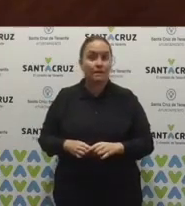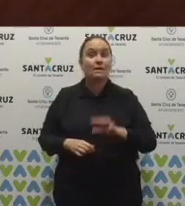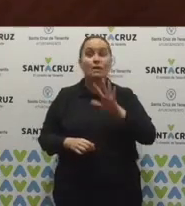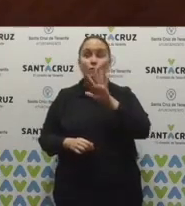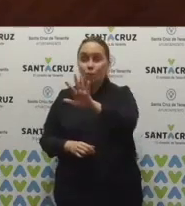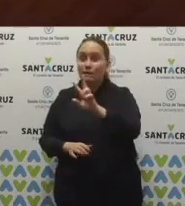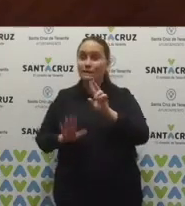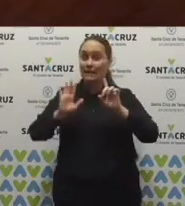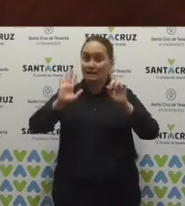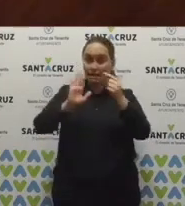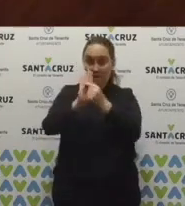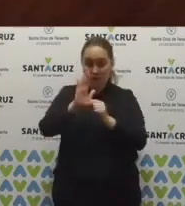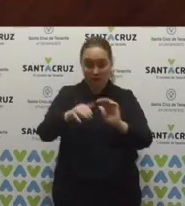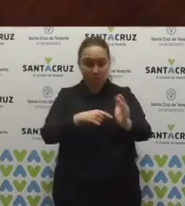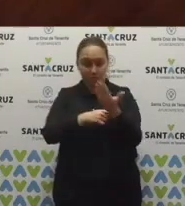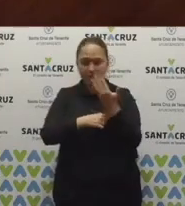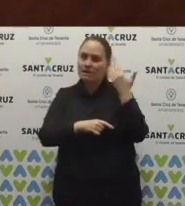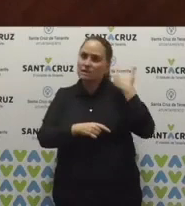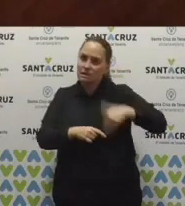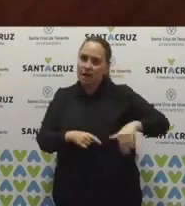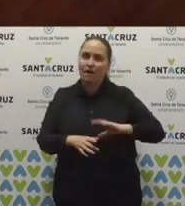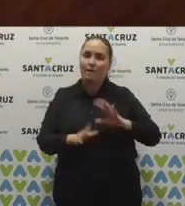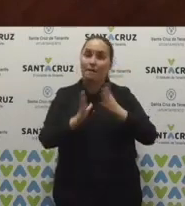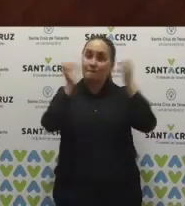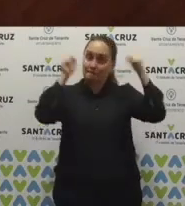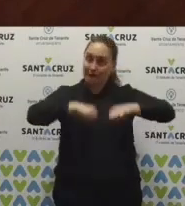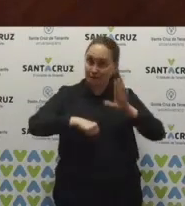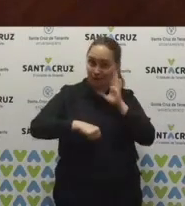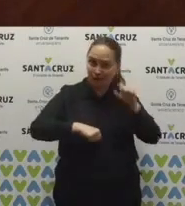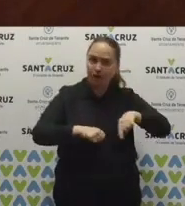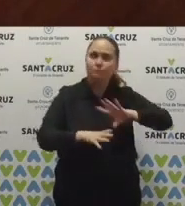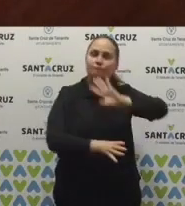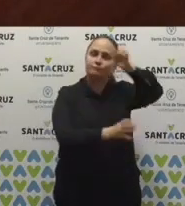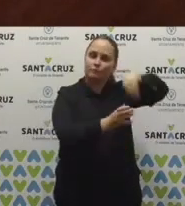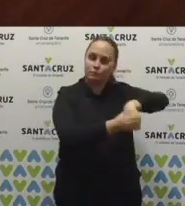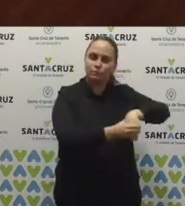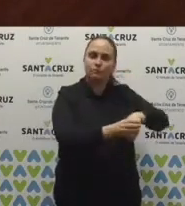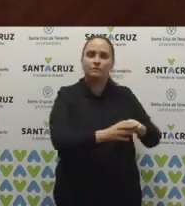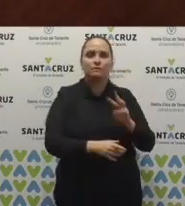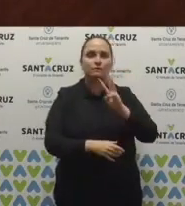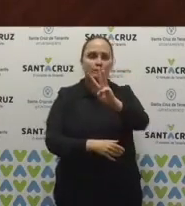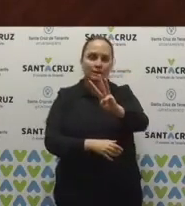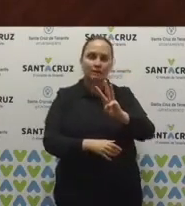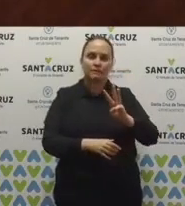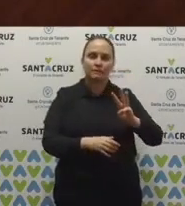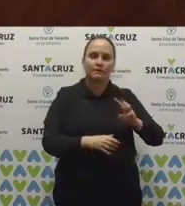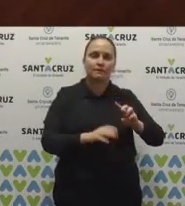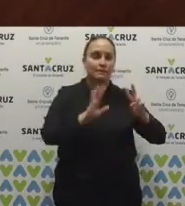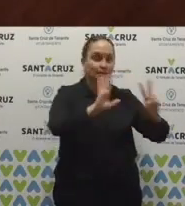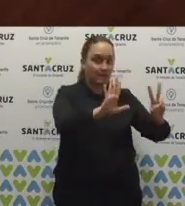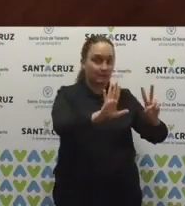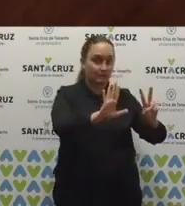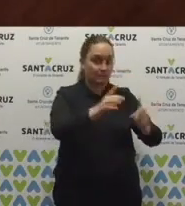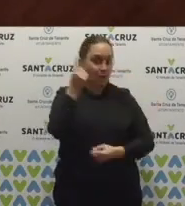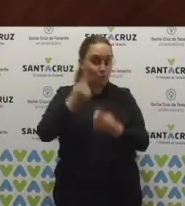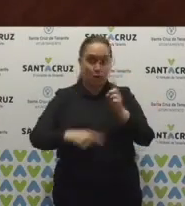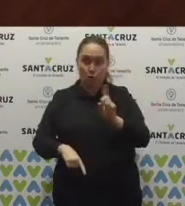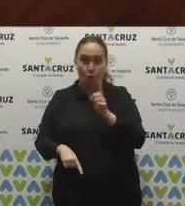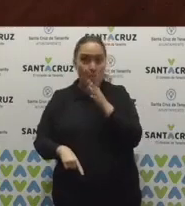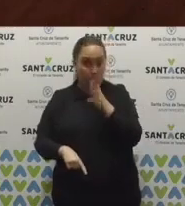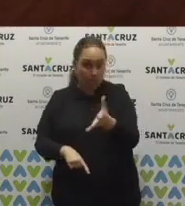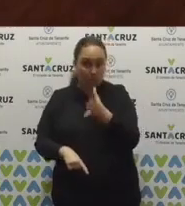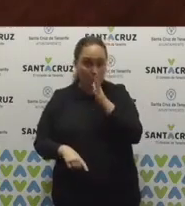dentro del pacto que las que no se han incorporado es por estas razones que estado explicando muy rápidamente es porque son irrealizables